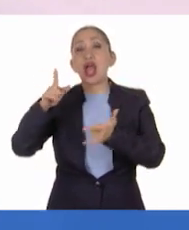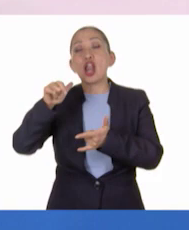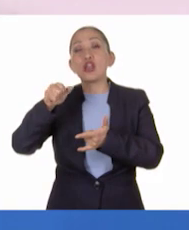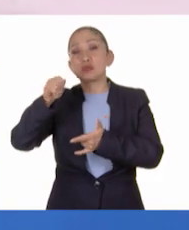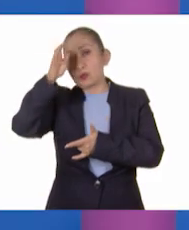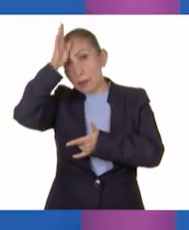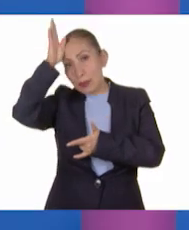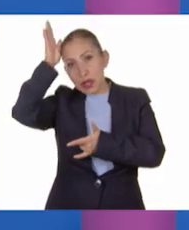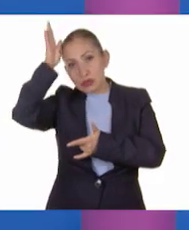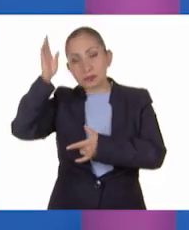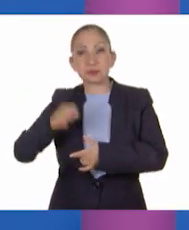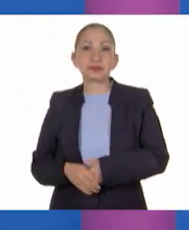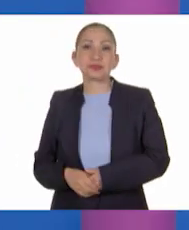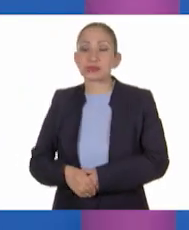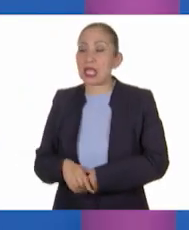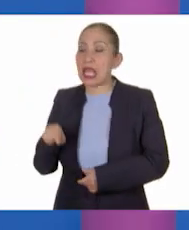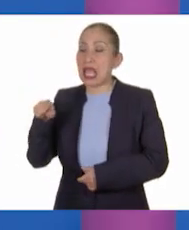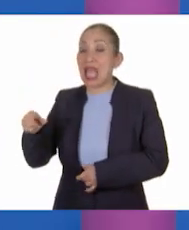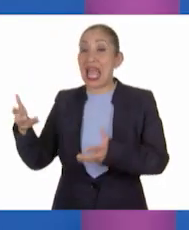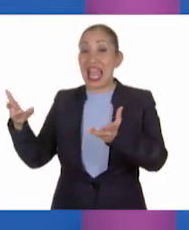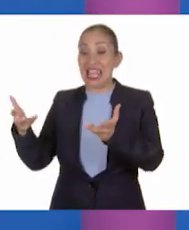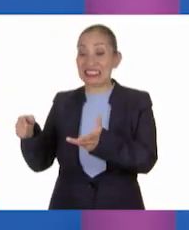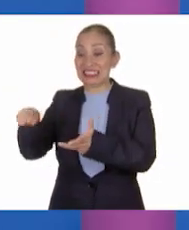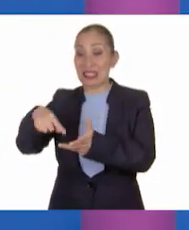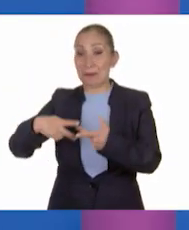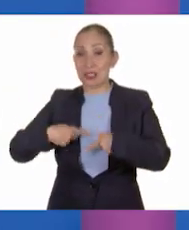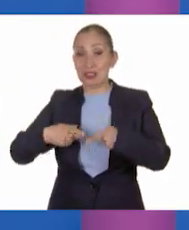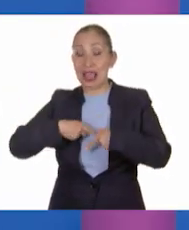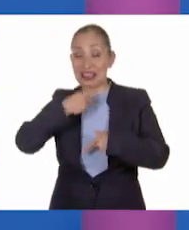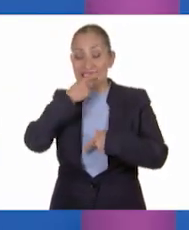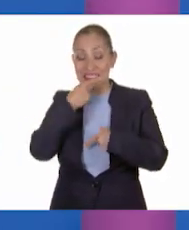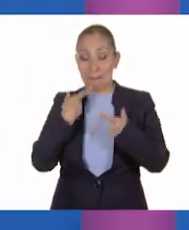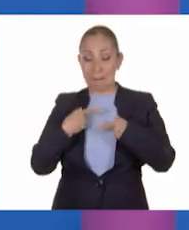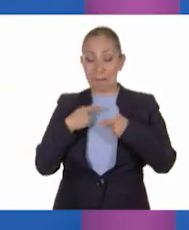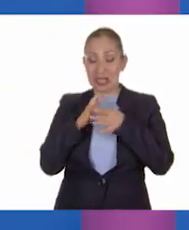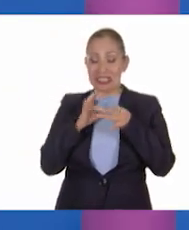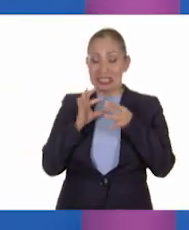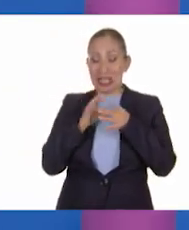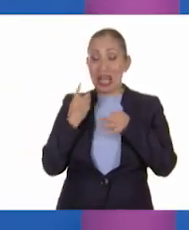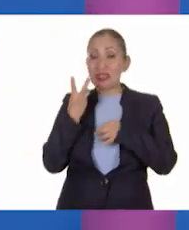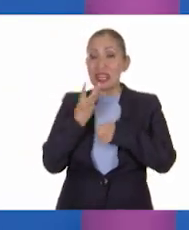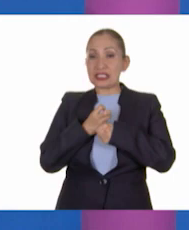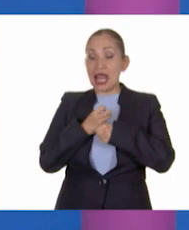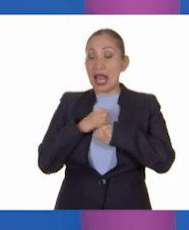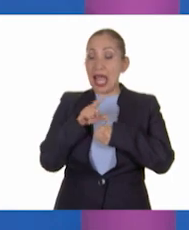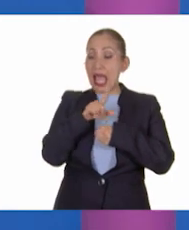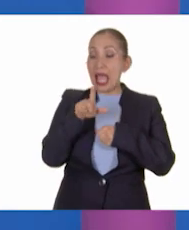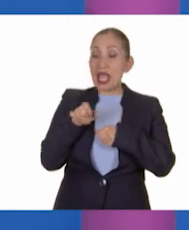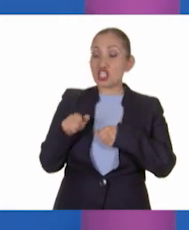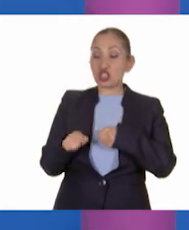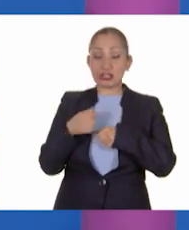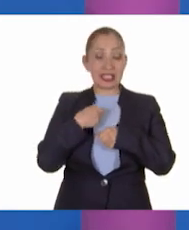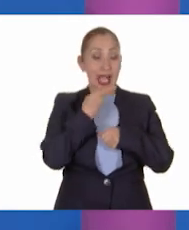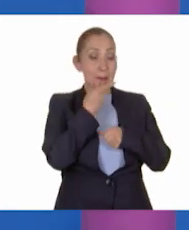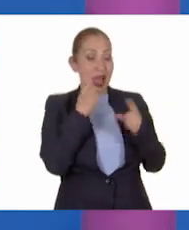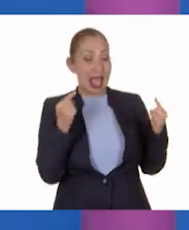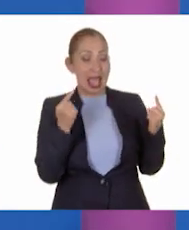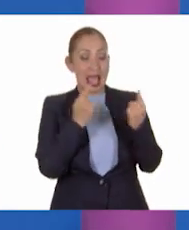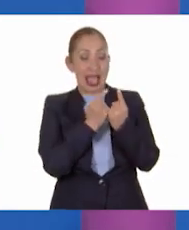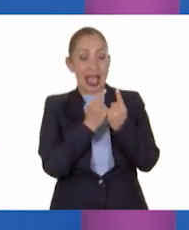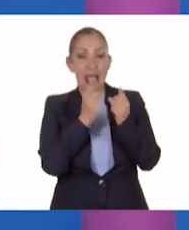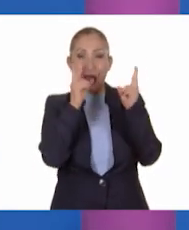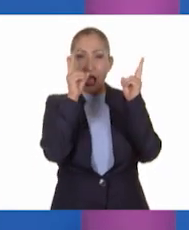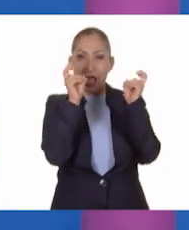Bomberos? Pues las acciones las indica el narrador mediante la tercera persona, mientras que los diálogos se incluyen